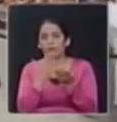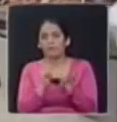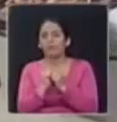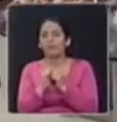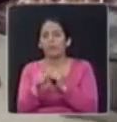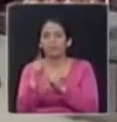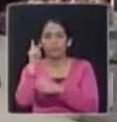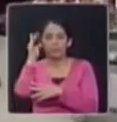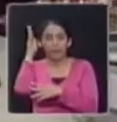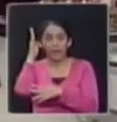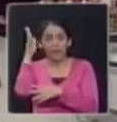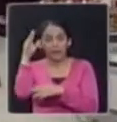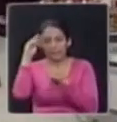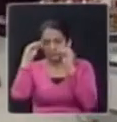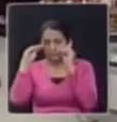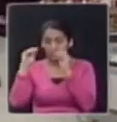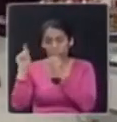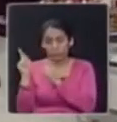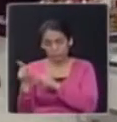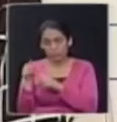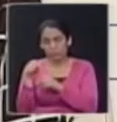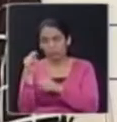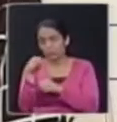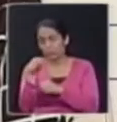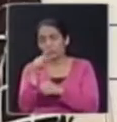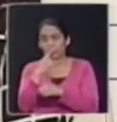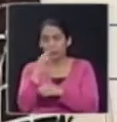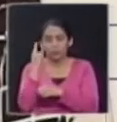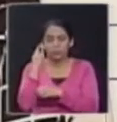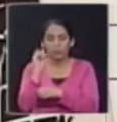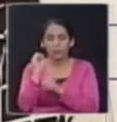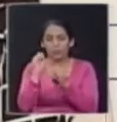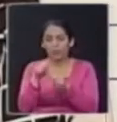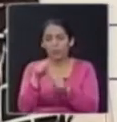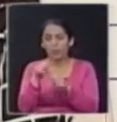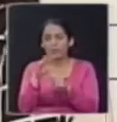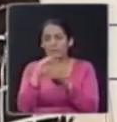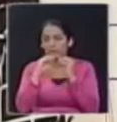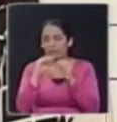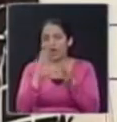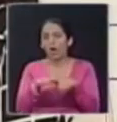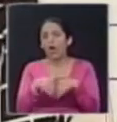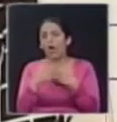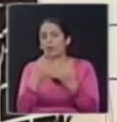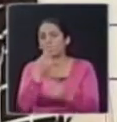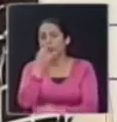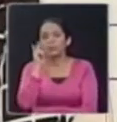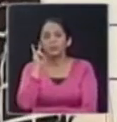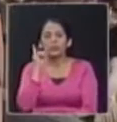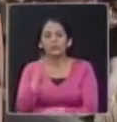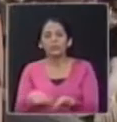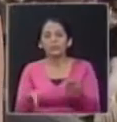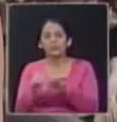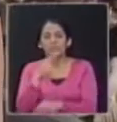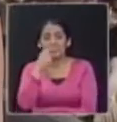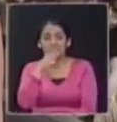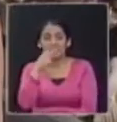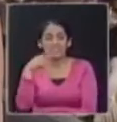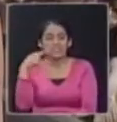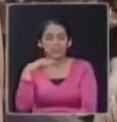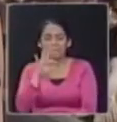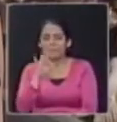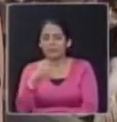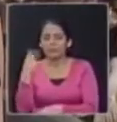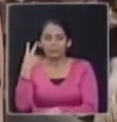las escuelas para poder ejecutar prácticas de aseo bucal diarias en ellas. Doctora, ¿cuántos niños forman parte